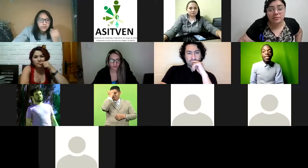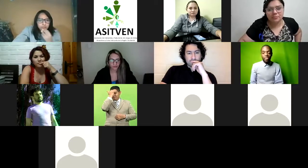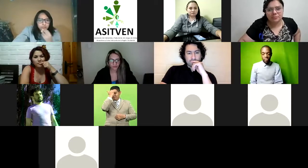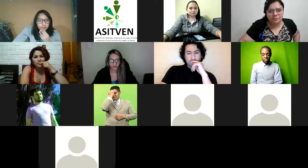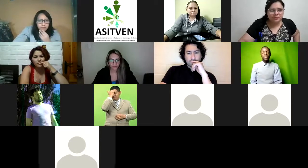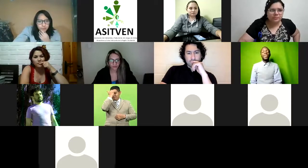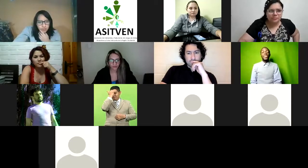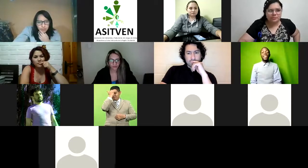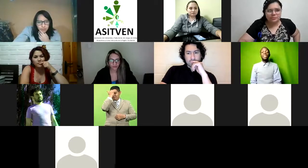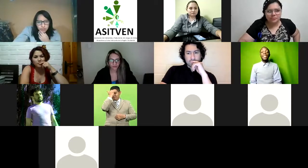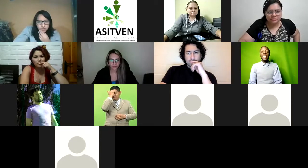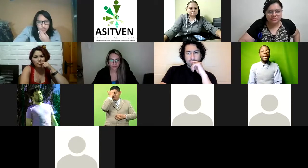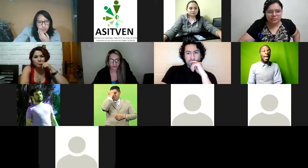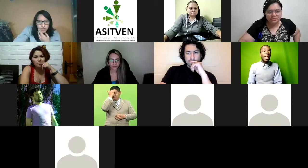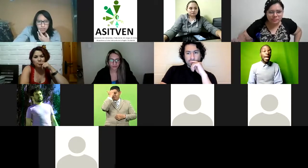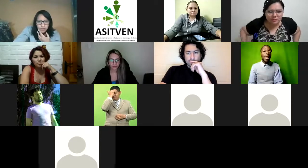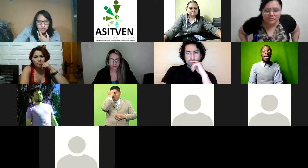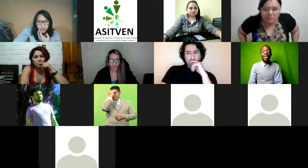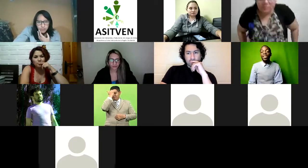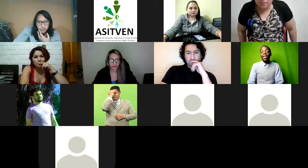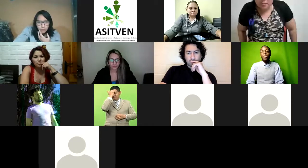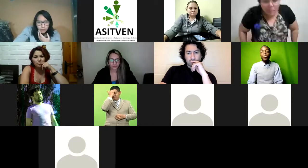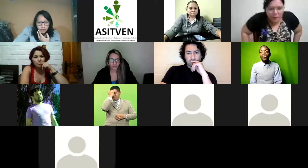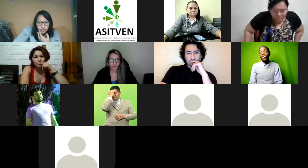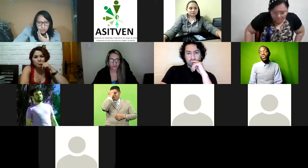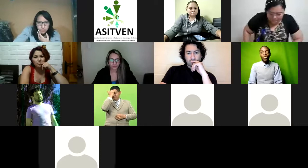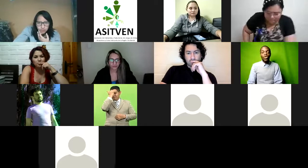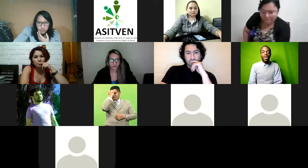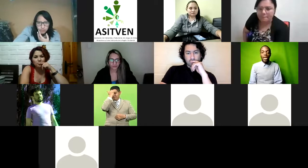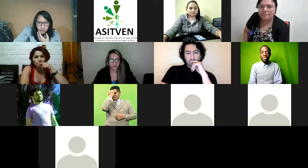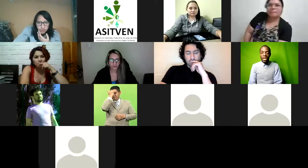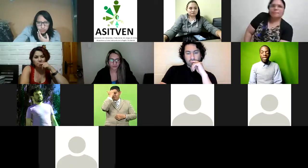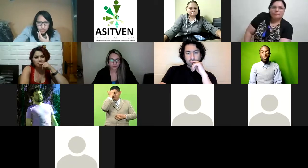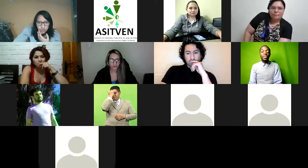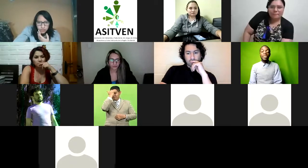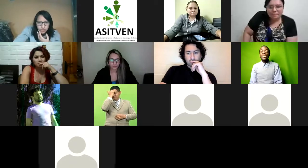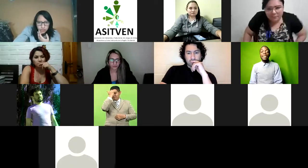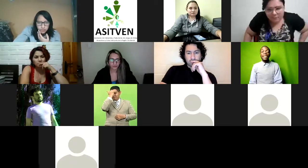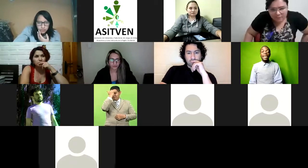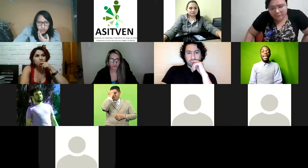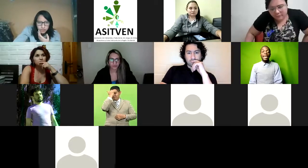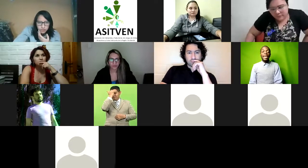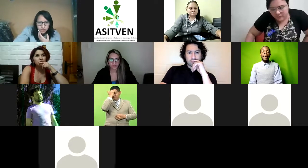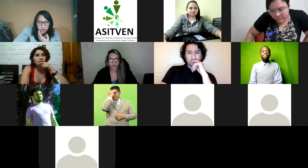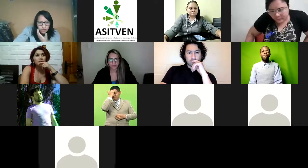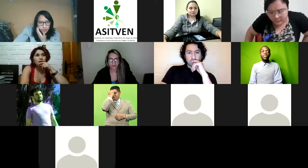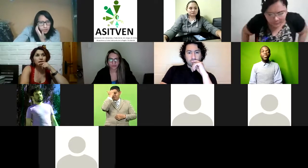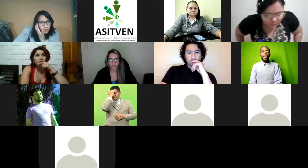influencia? Sí, depende de a qué, digamos, autor tú quieras referirte, ¿no?